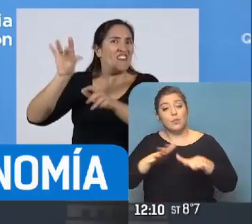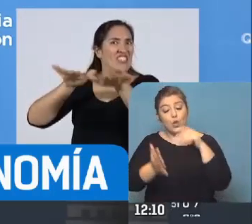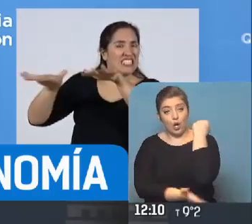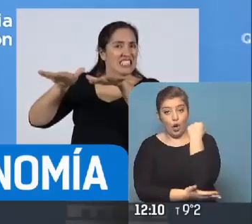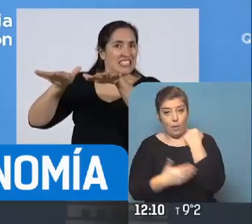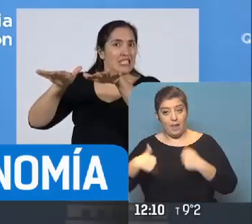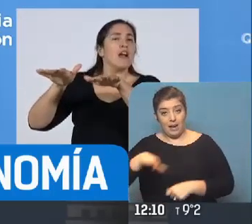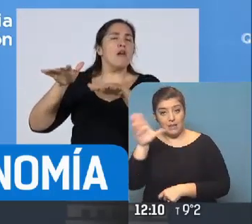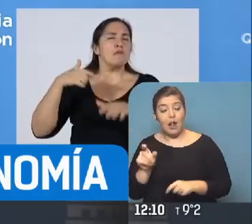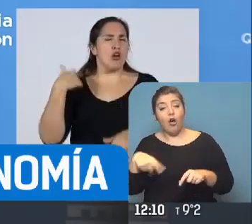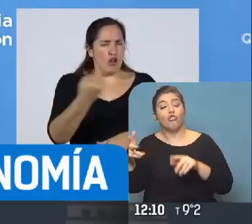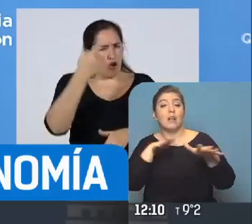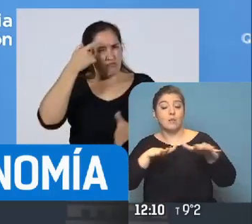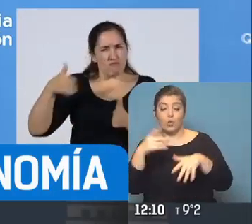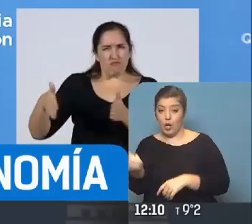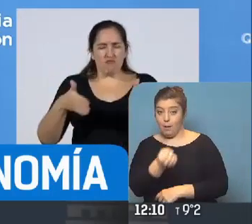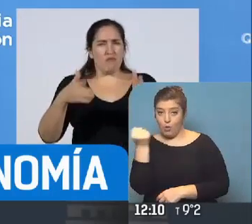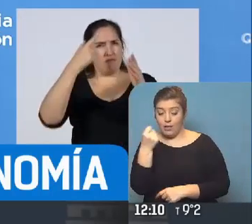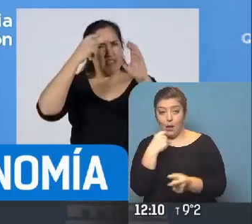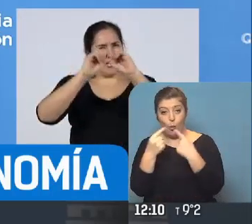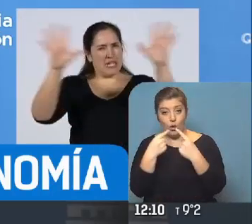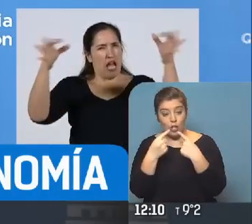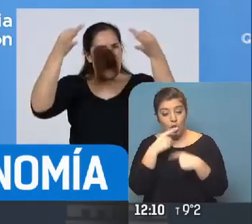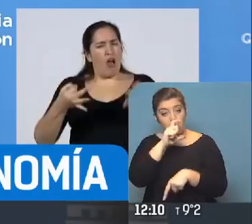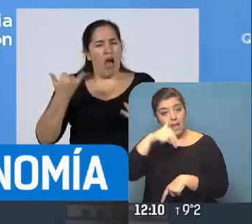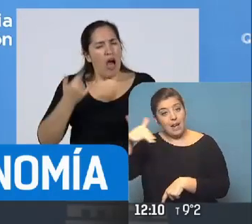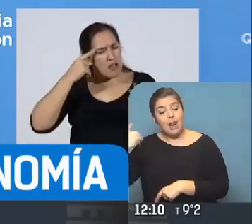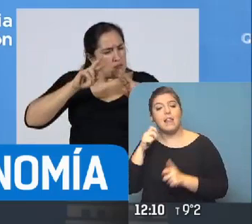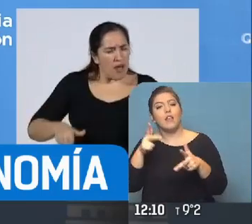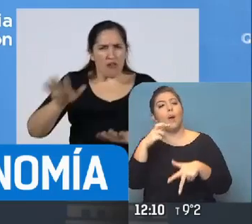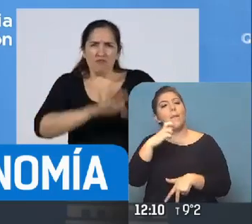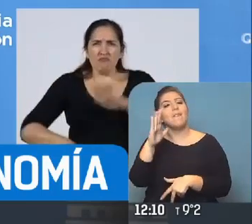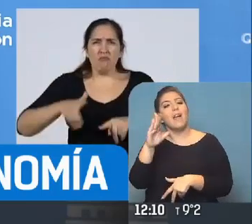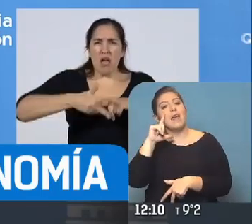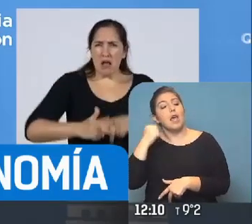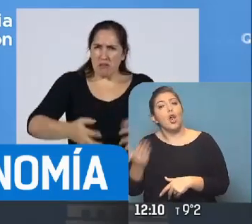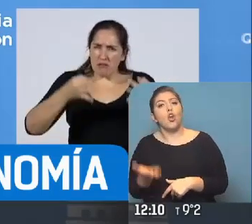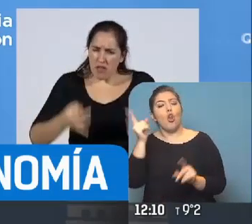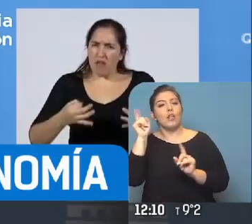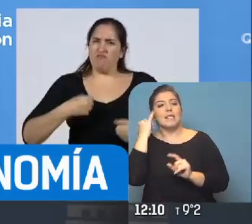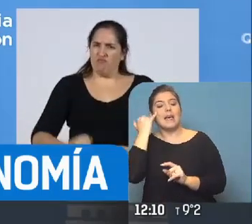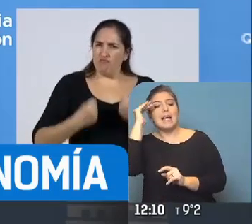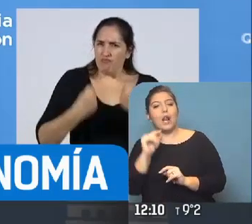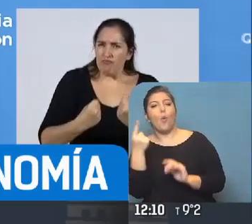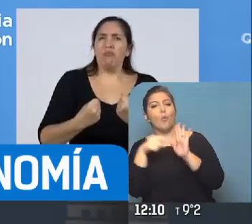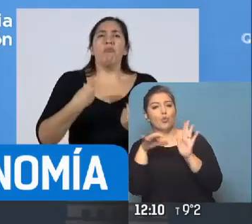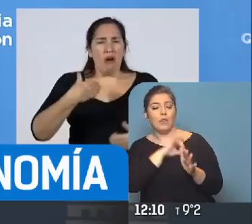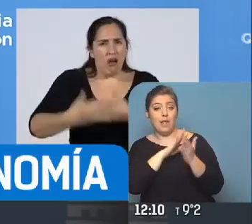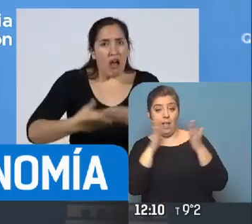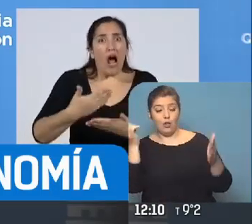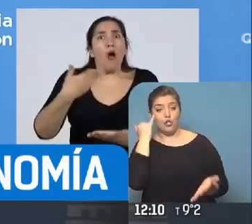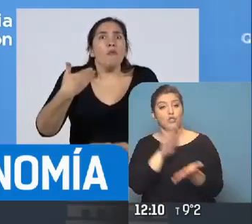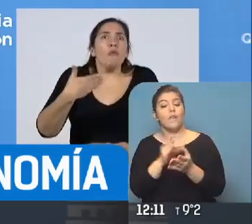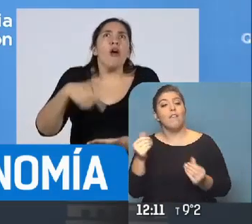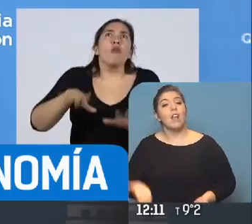puntos de interés en el cuestionario de CNN, reconoció que el PBI no solo no crecerá, sino que caerá un punto este año, y acerca de la